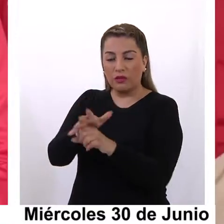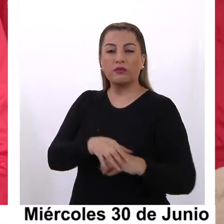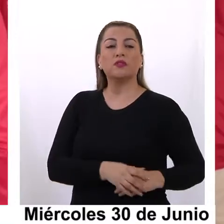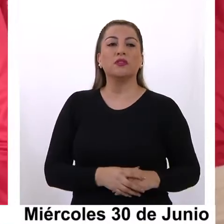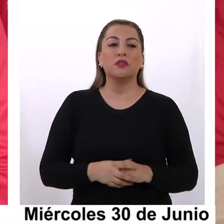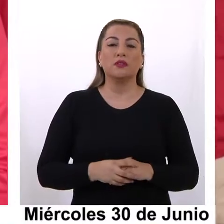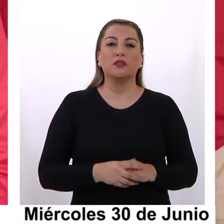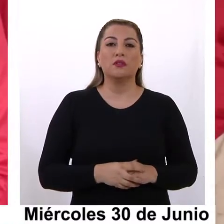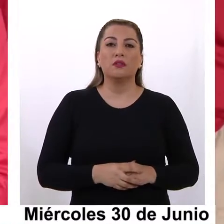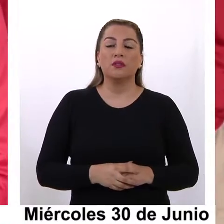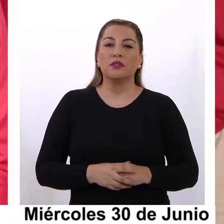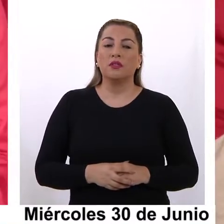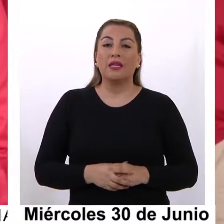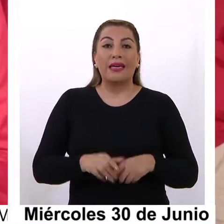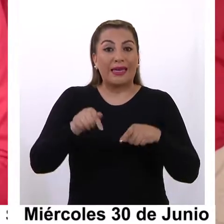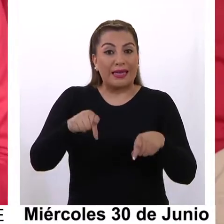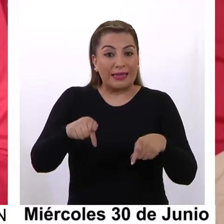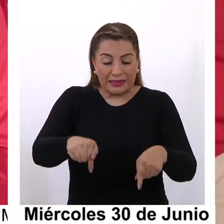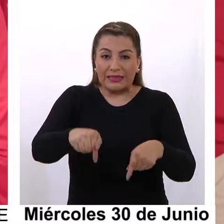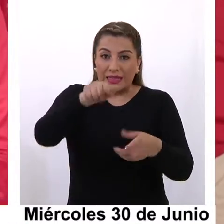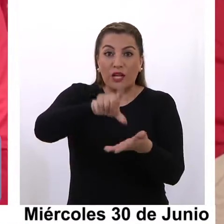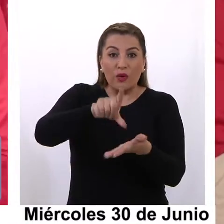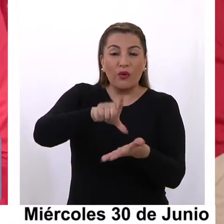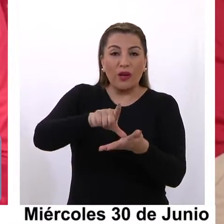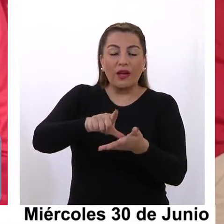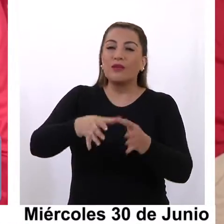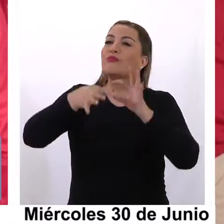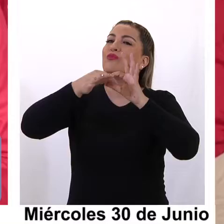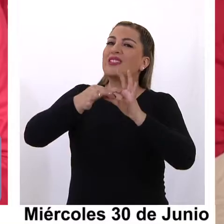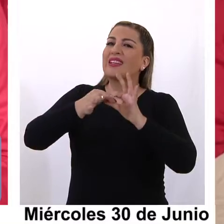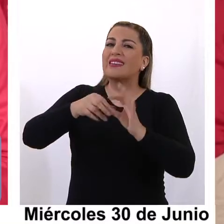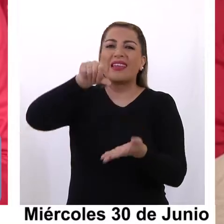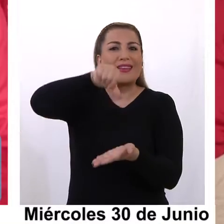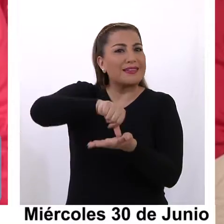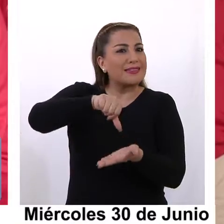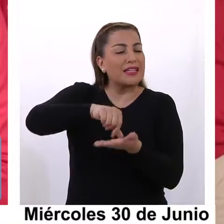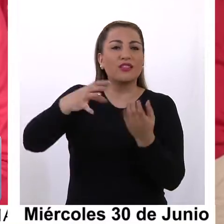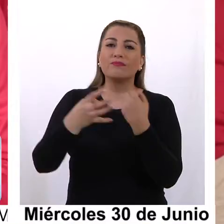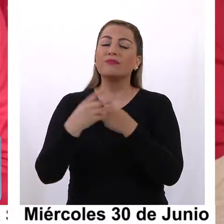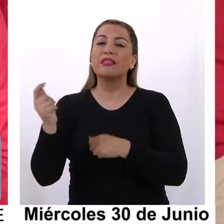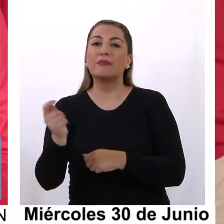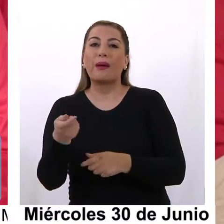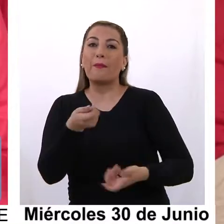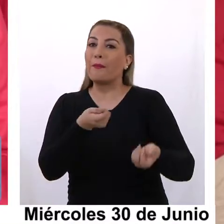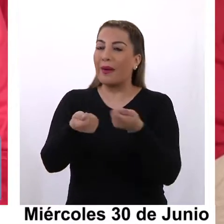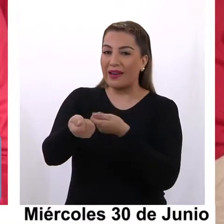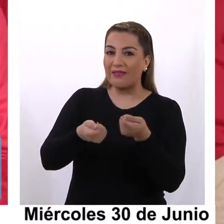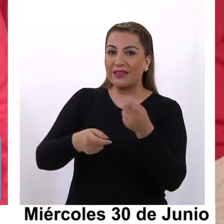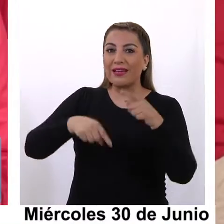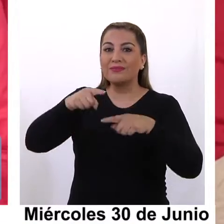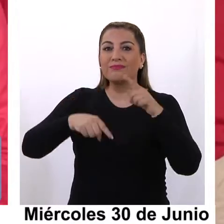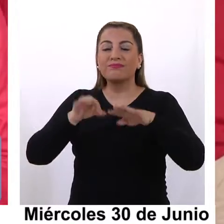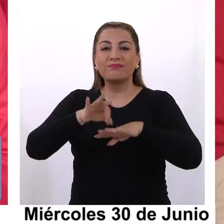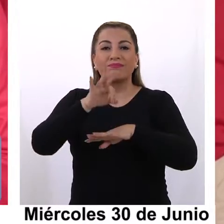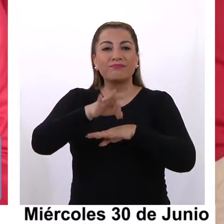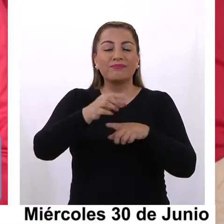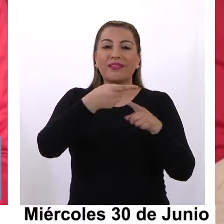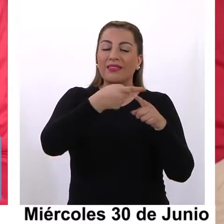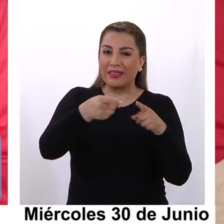a agradecer este terminal, que es el centro de la región para poder comercializar la agricultura de todos los